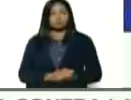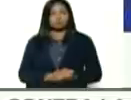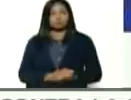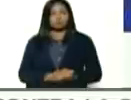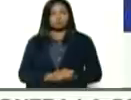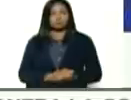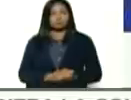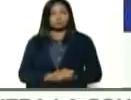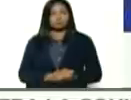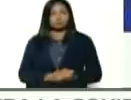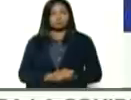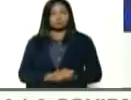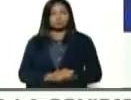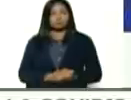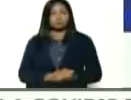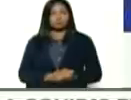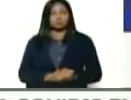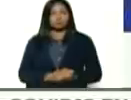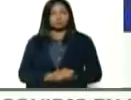correcto